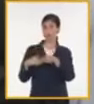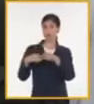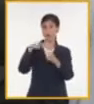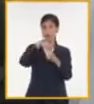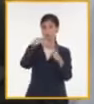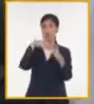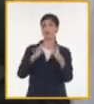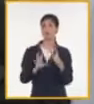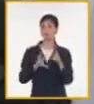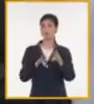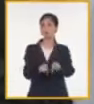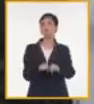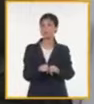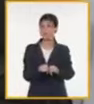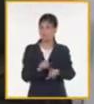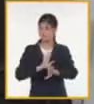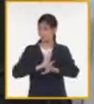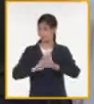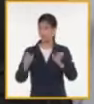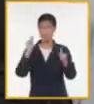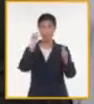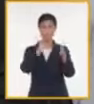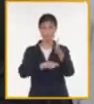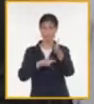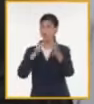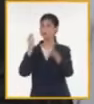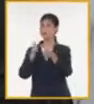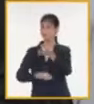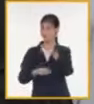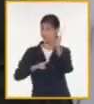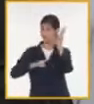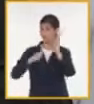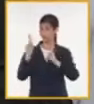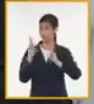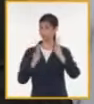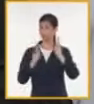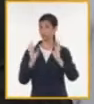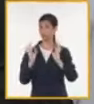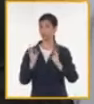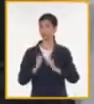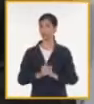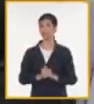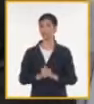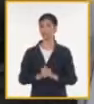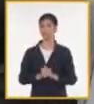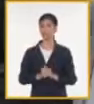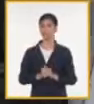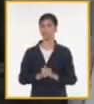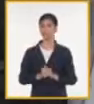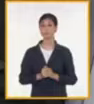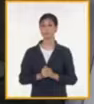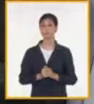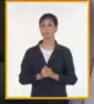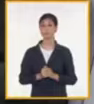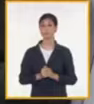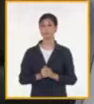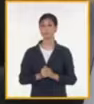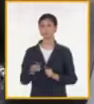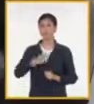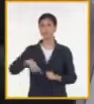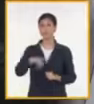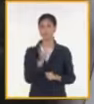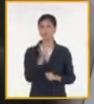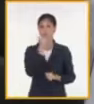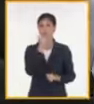tanto fin de la cita no de la tolerancia y la impunidad respecto a estas acciones constituye un presidente negativo y peligroso